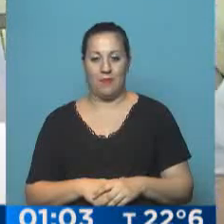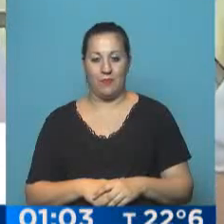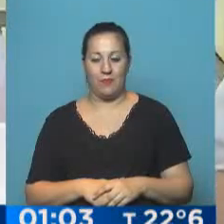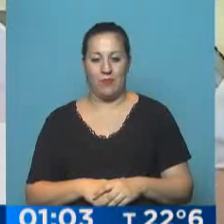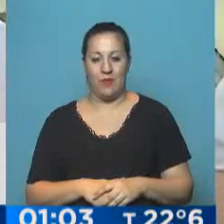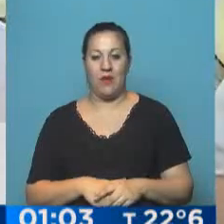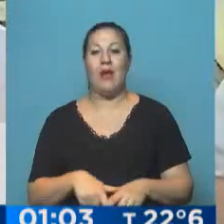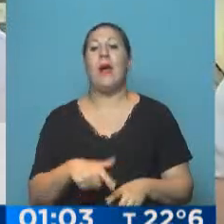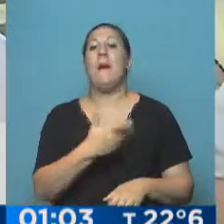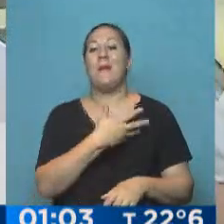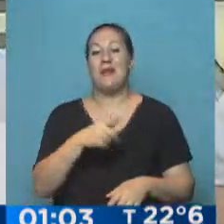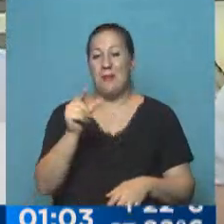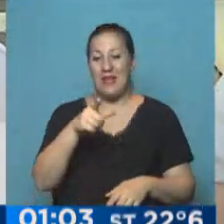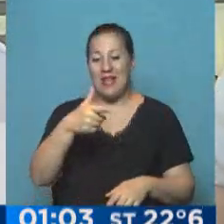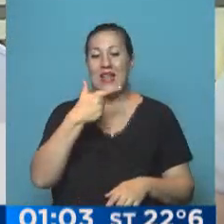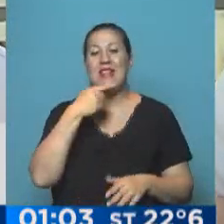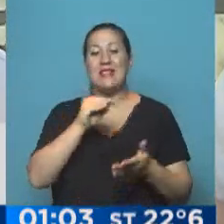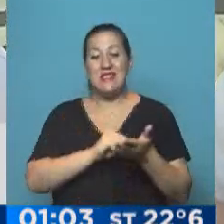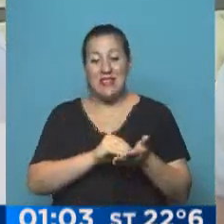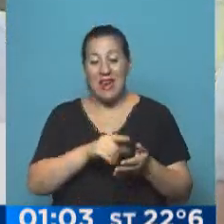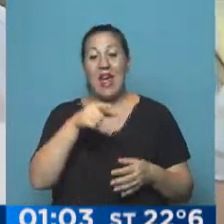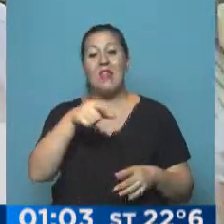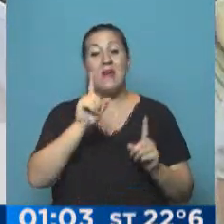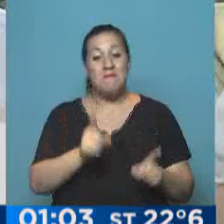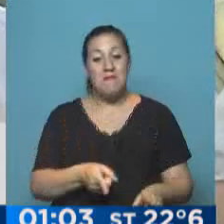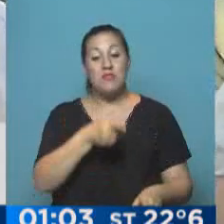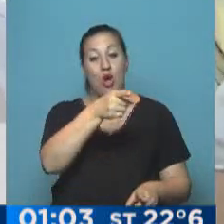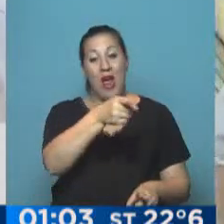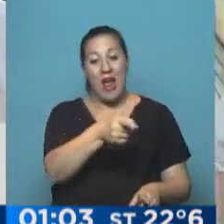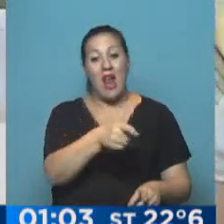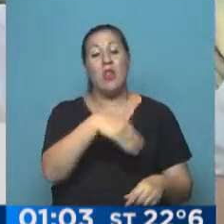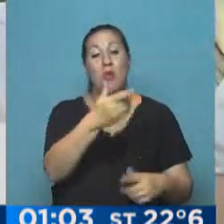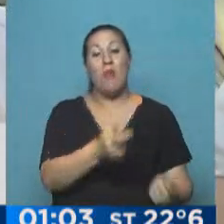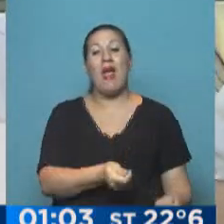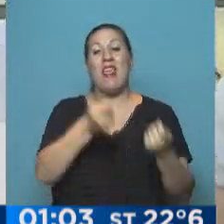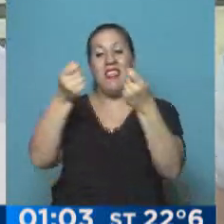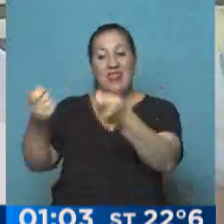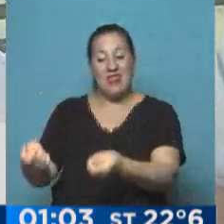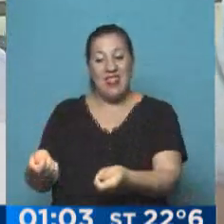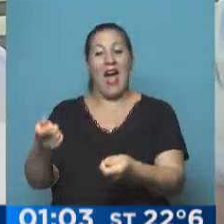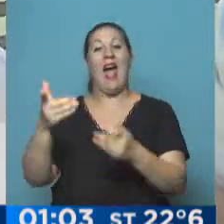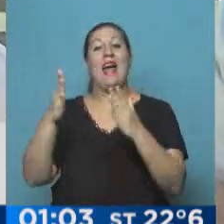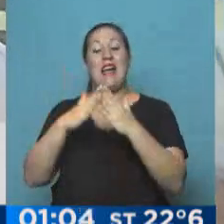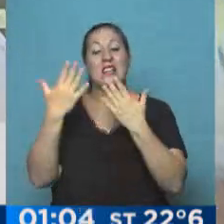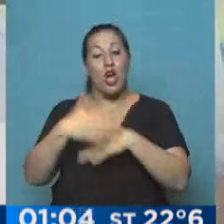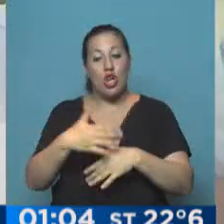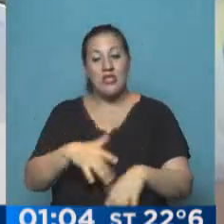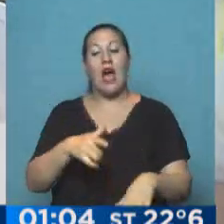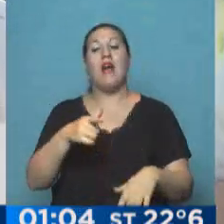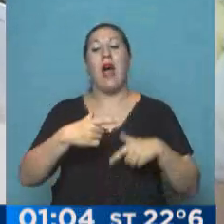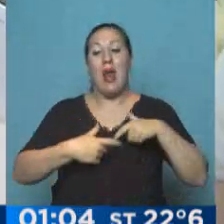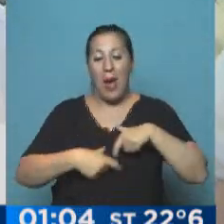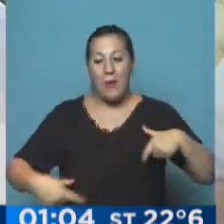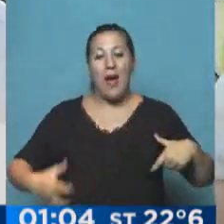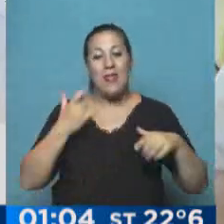El presidente provisional del Senado, Federico Pinedo, será quien le entregue en la Casa Rosada la banda y el bastón a Mauricio Macri luego